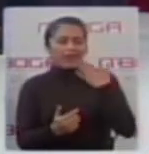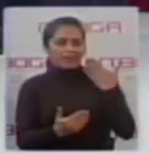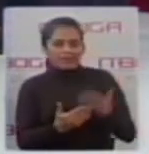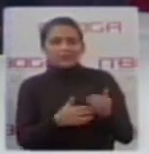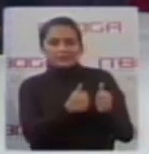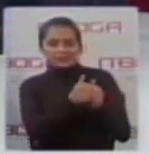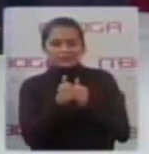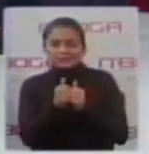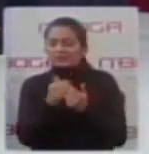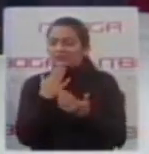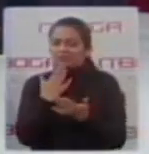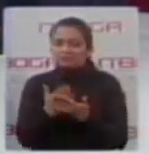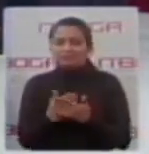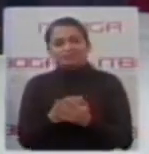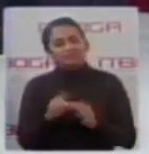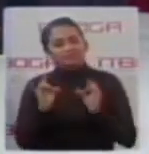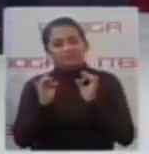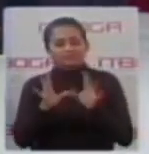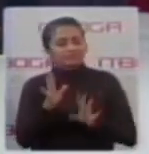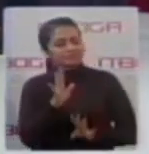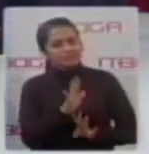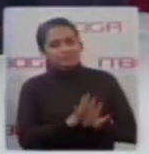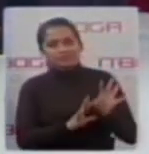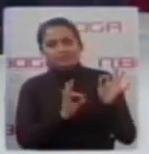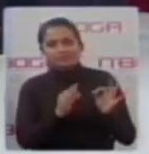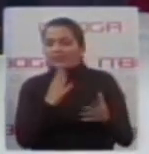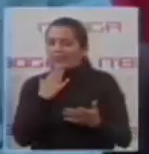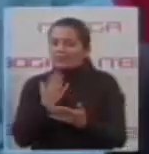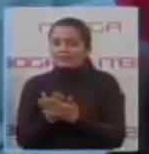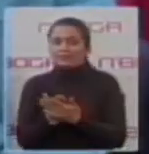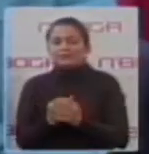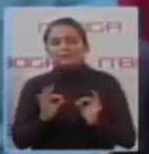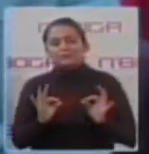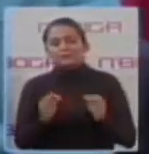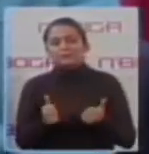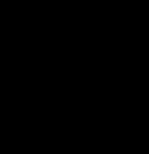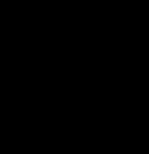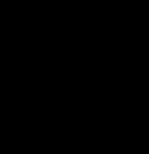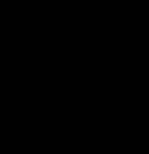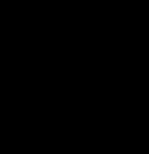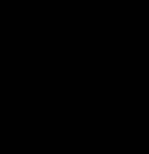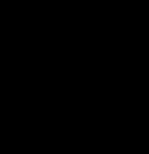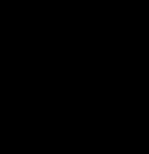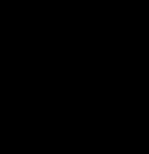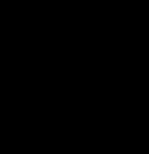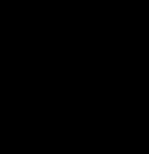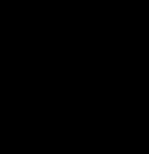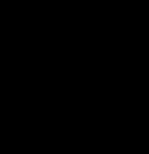acompañarnos. María Antonieta, un éxitos, placer. Que tengan toda la acogida. Te agradezco muchísimo. Que esté muy bien. Amigos televidentes,